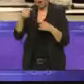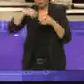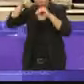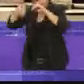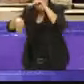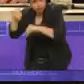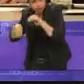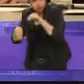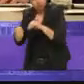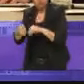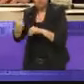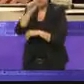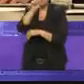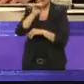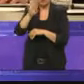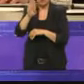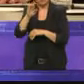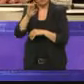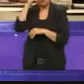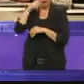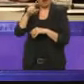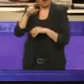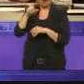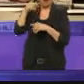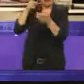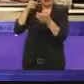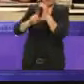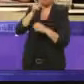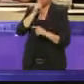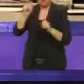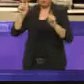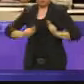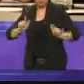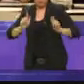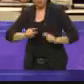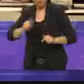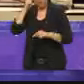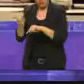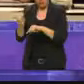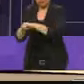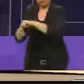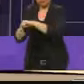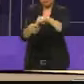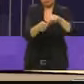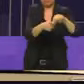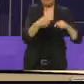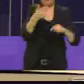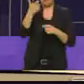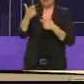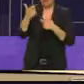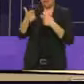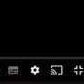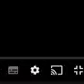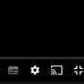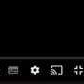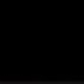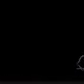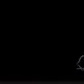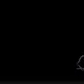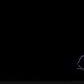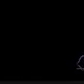en la subsecretaría de inteligencia policial para atender el delito de la extorsión. Porque ese delito se tiene con